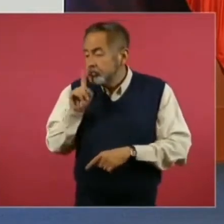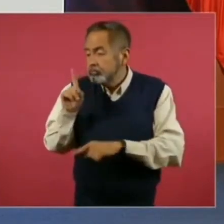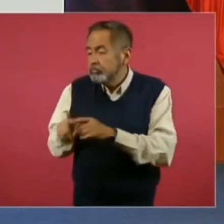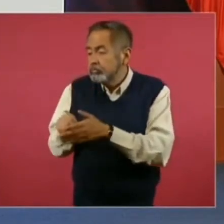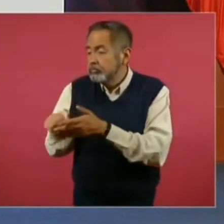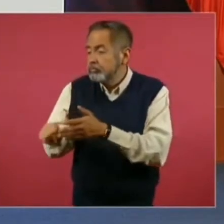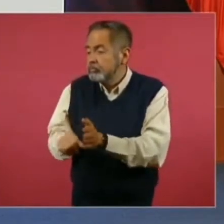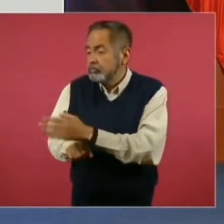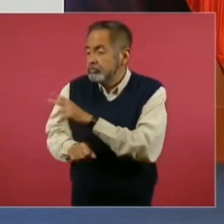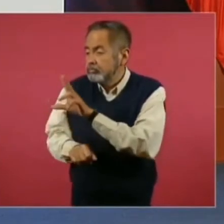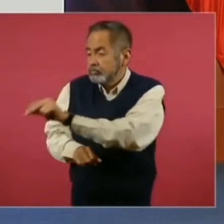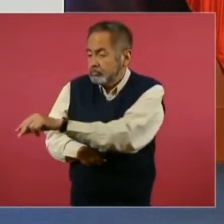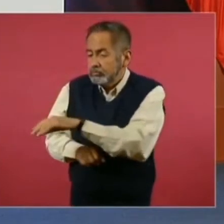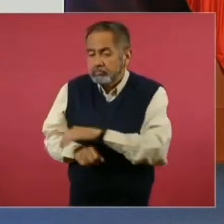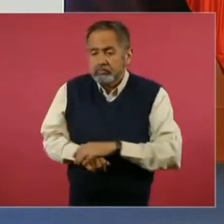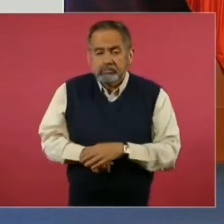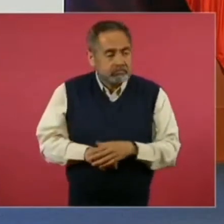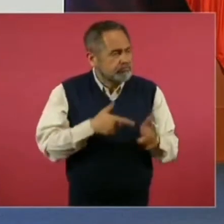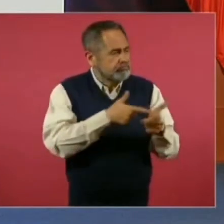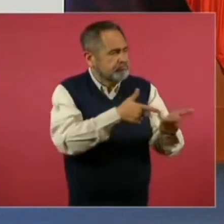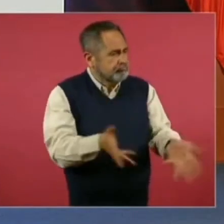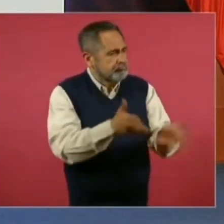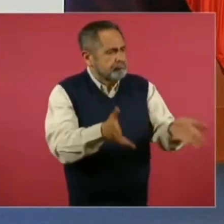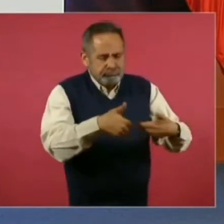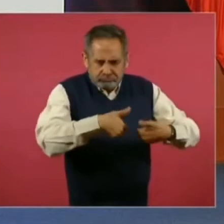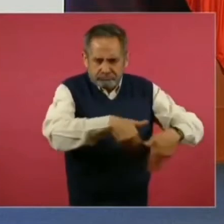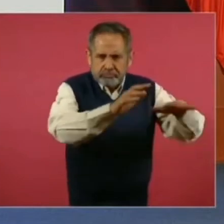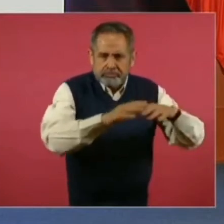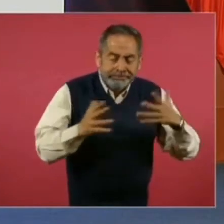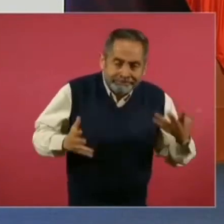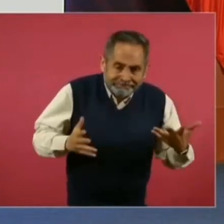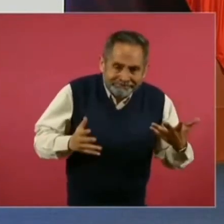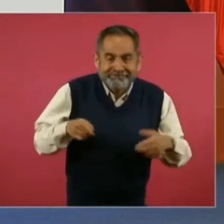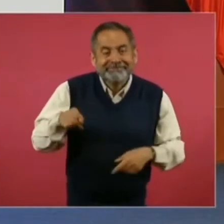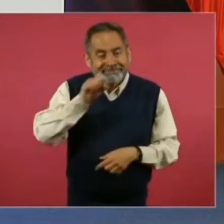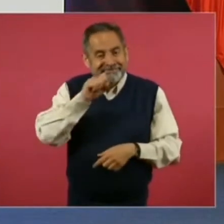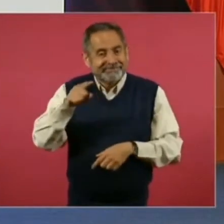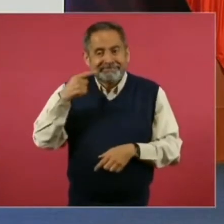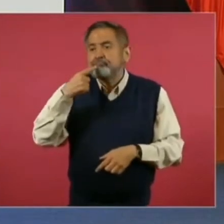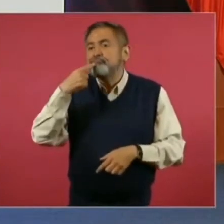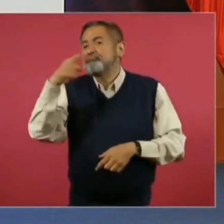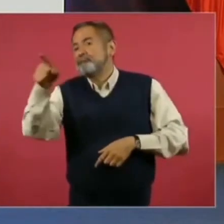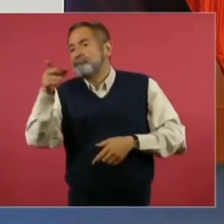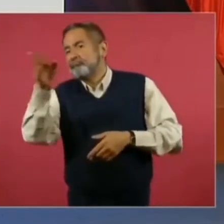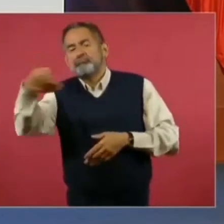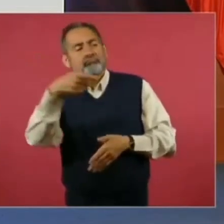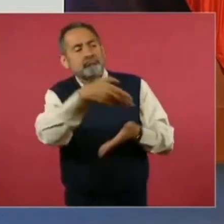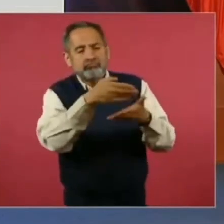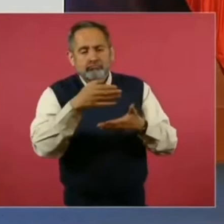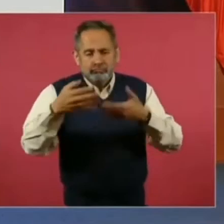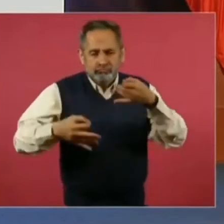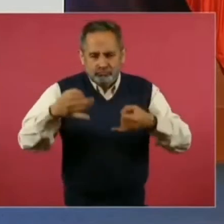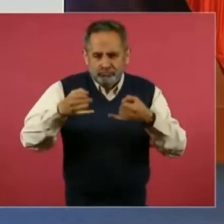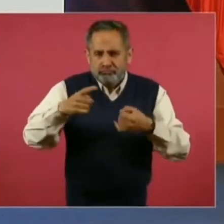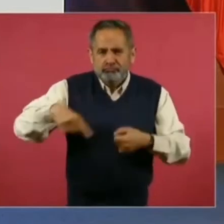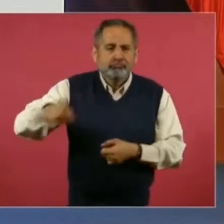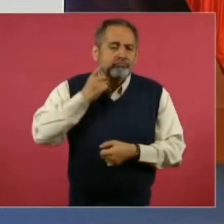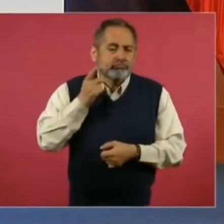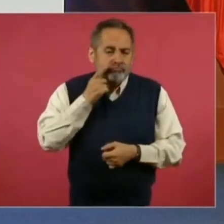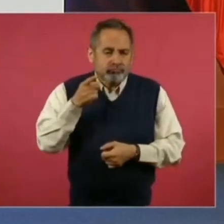También resolvió improcedente un juicio de inconstitucionalidad interpuesto por